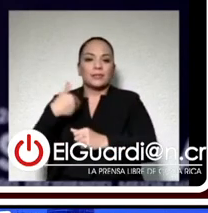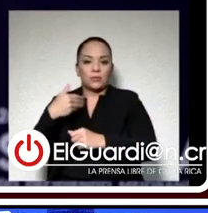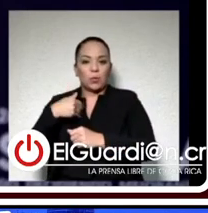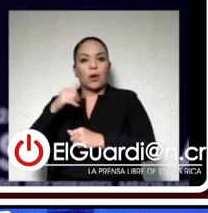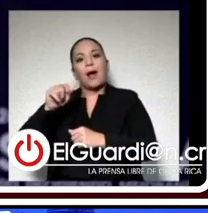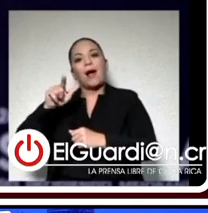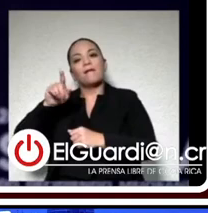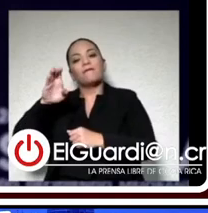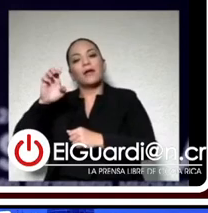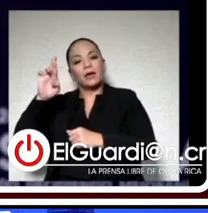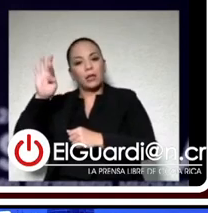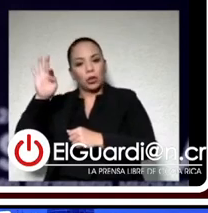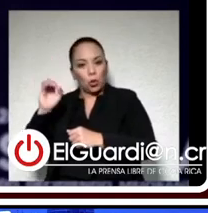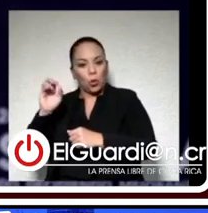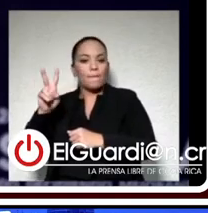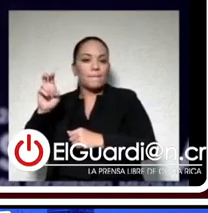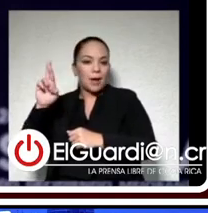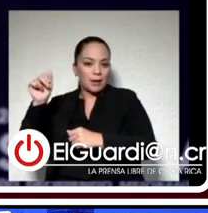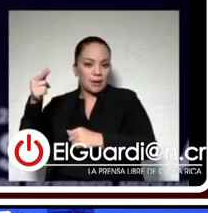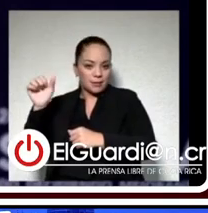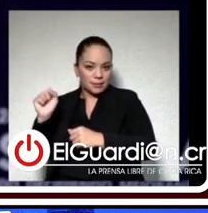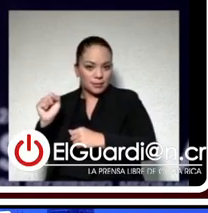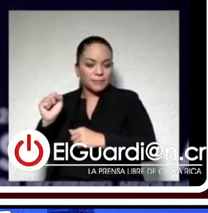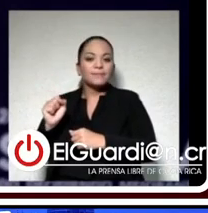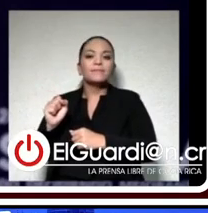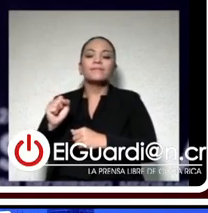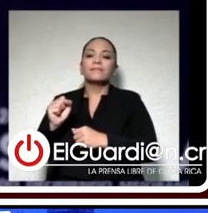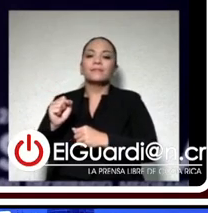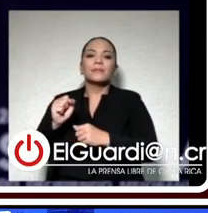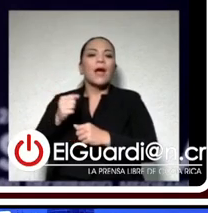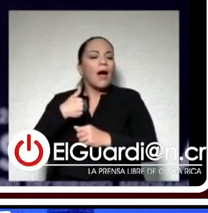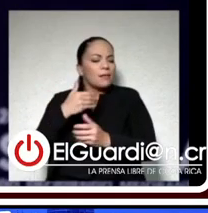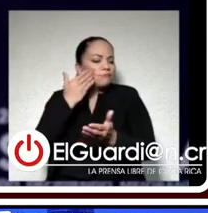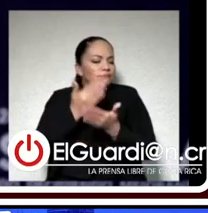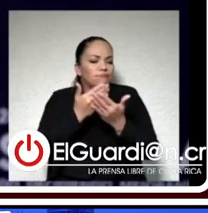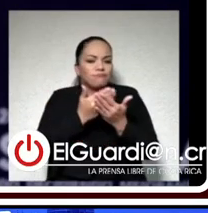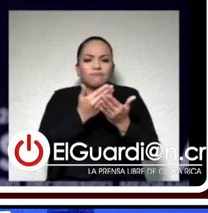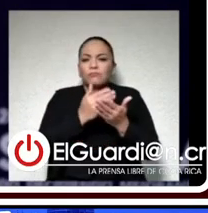Vargas, con todas las pruebas existentes.